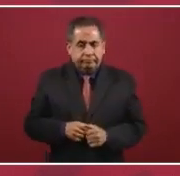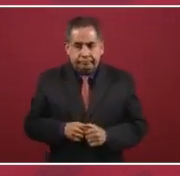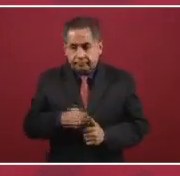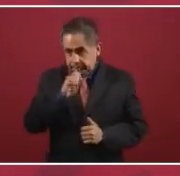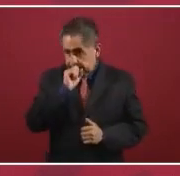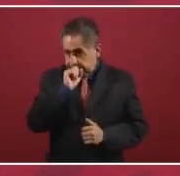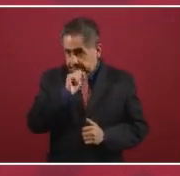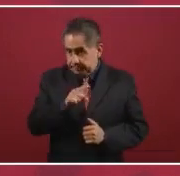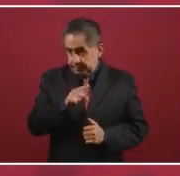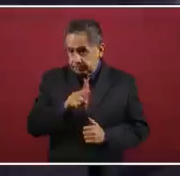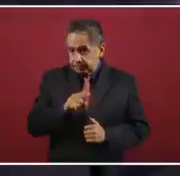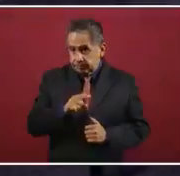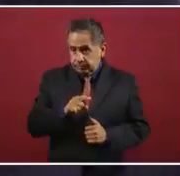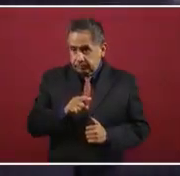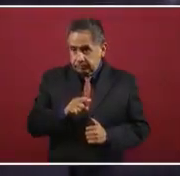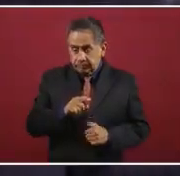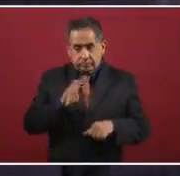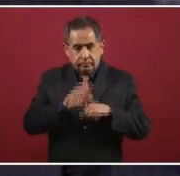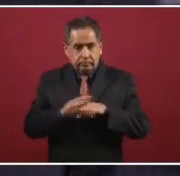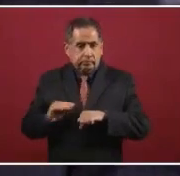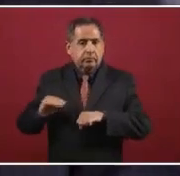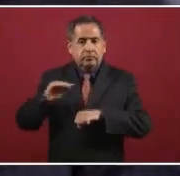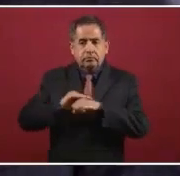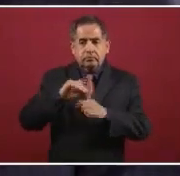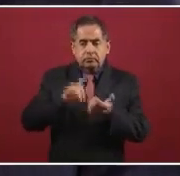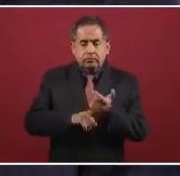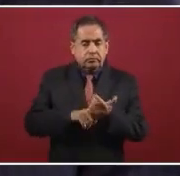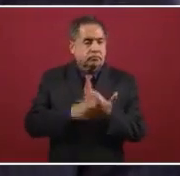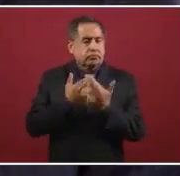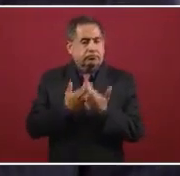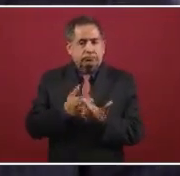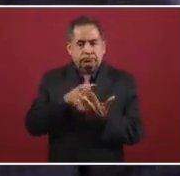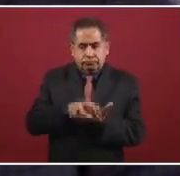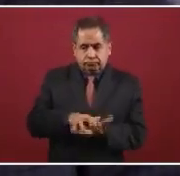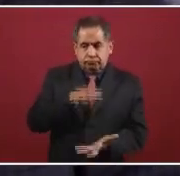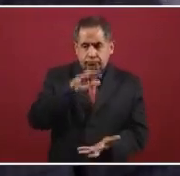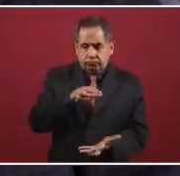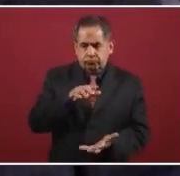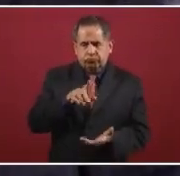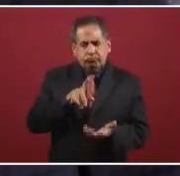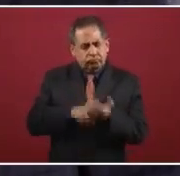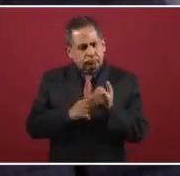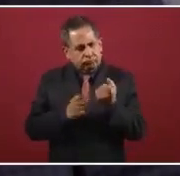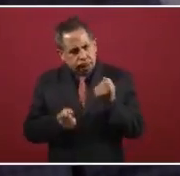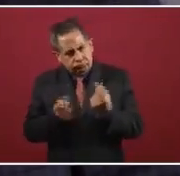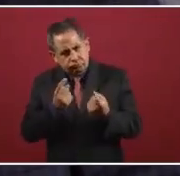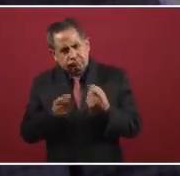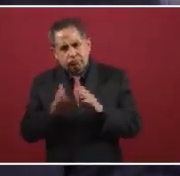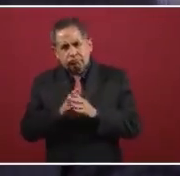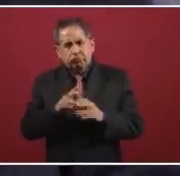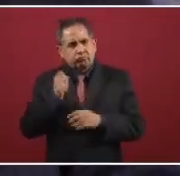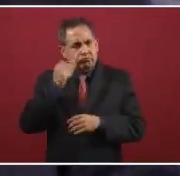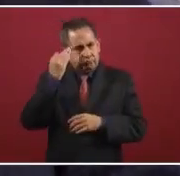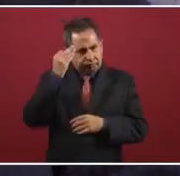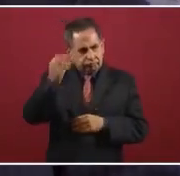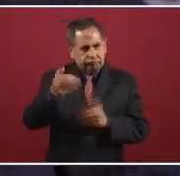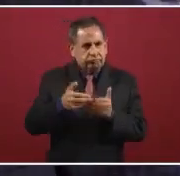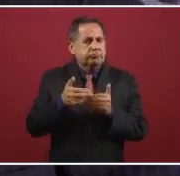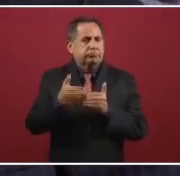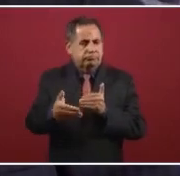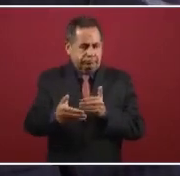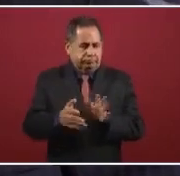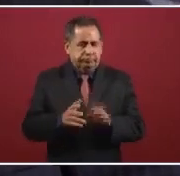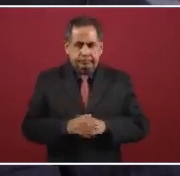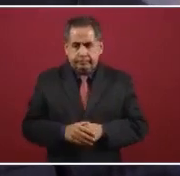es aumentar volumen o en algunos casos plazos.